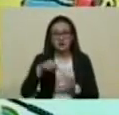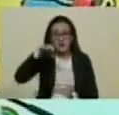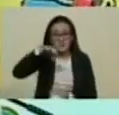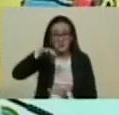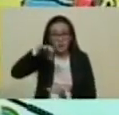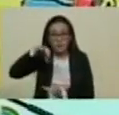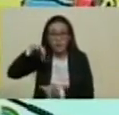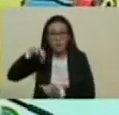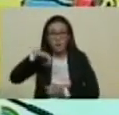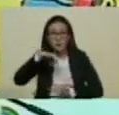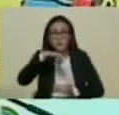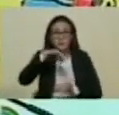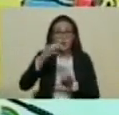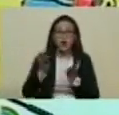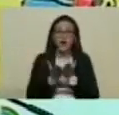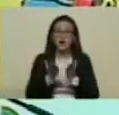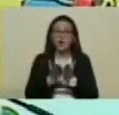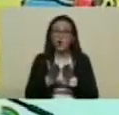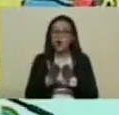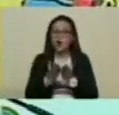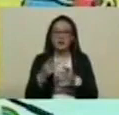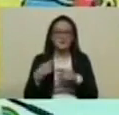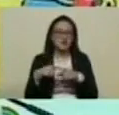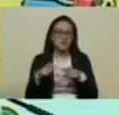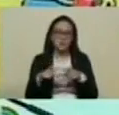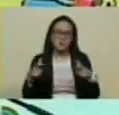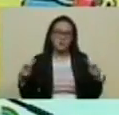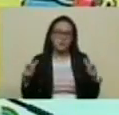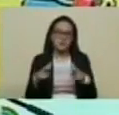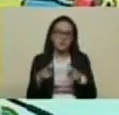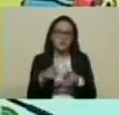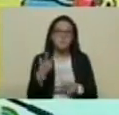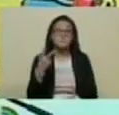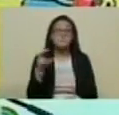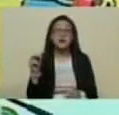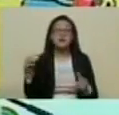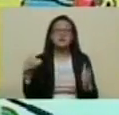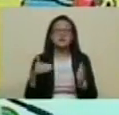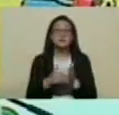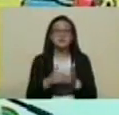escolares de diverso tamaño, 20.000.